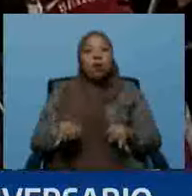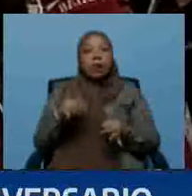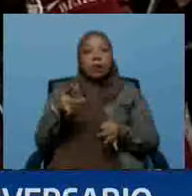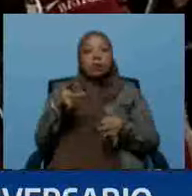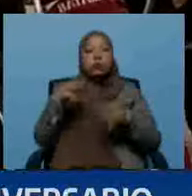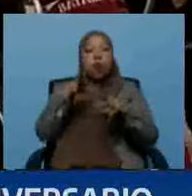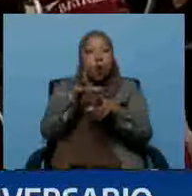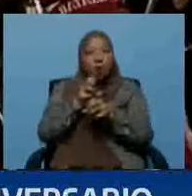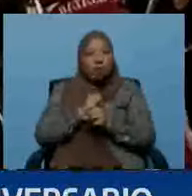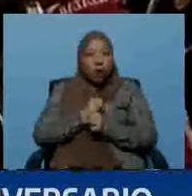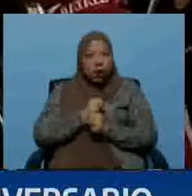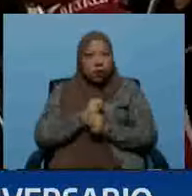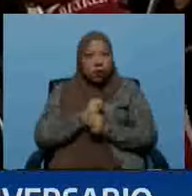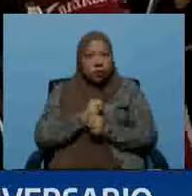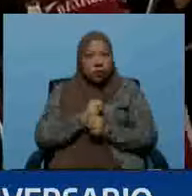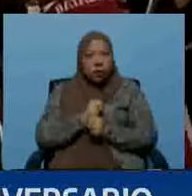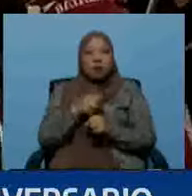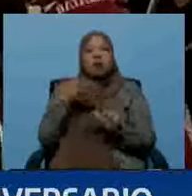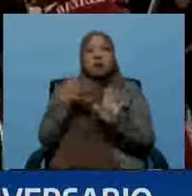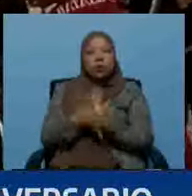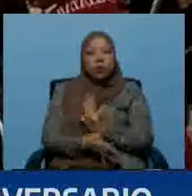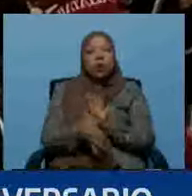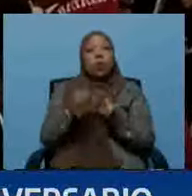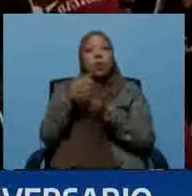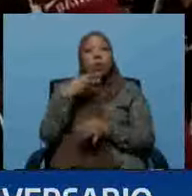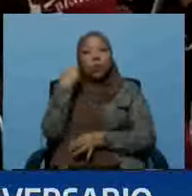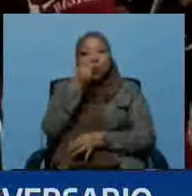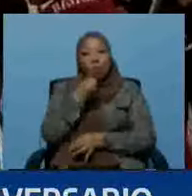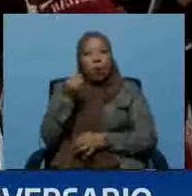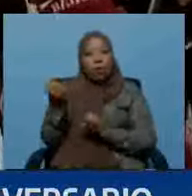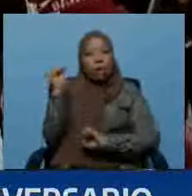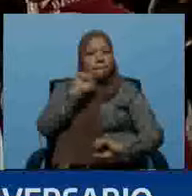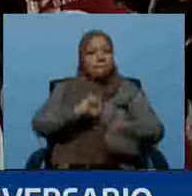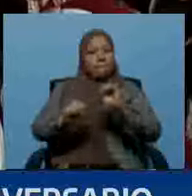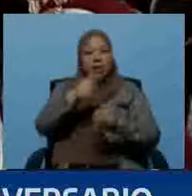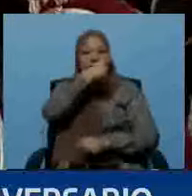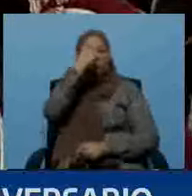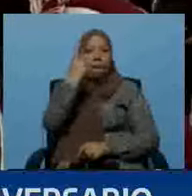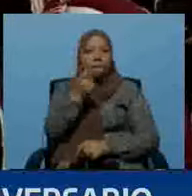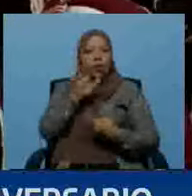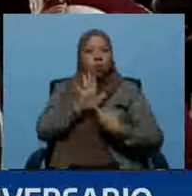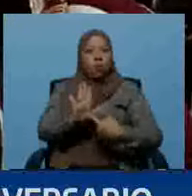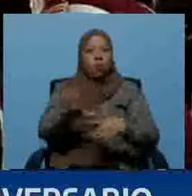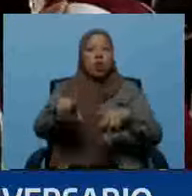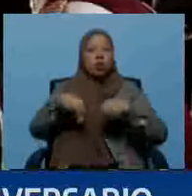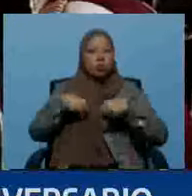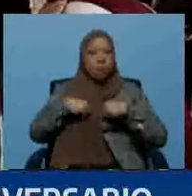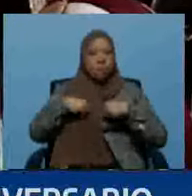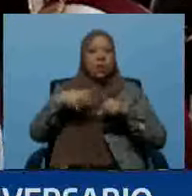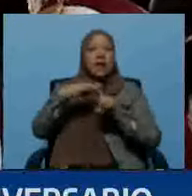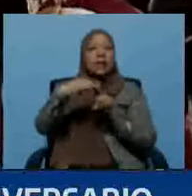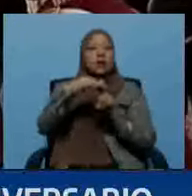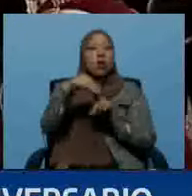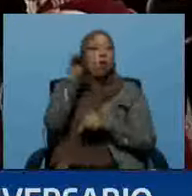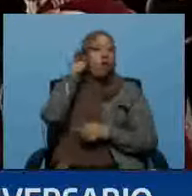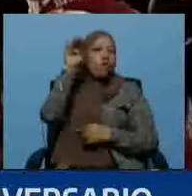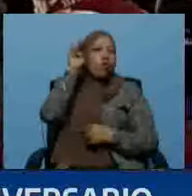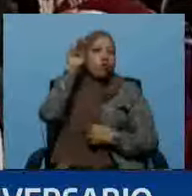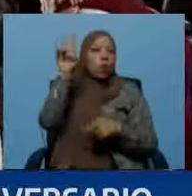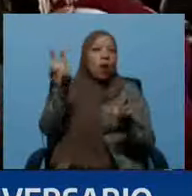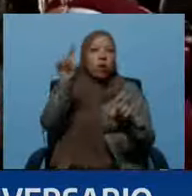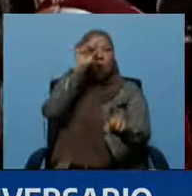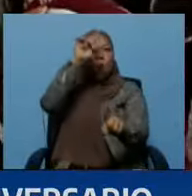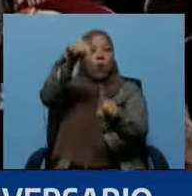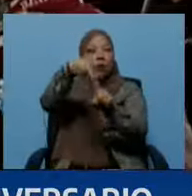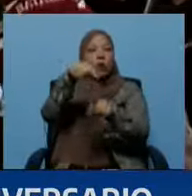con confianza, con fortaleza y con mucha gallardía para asumir los nuevos retos que se